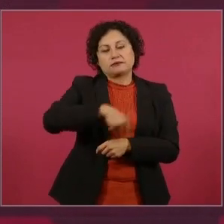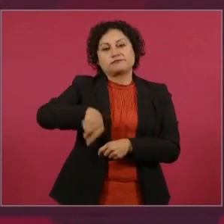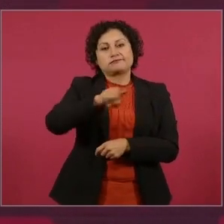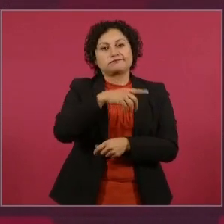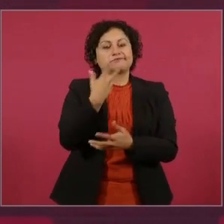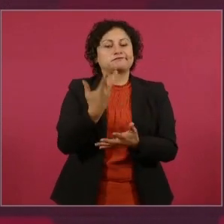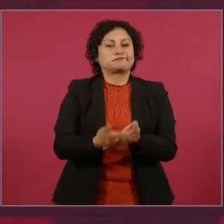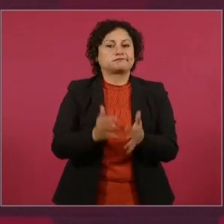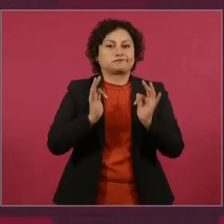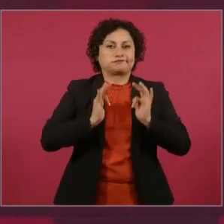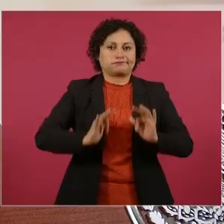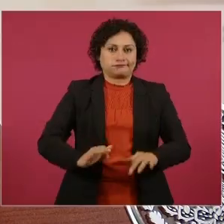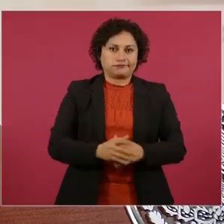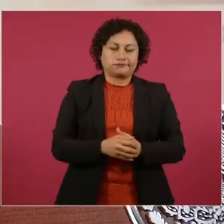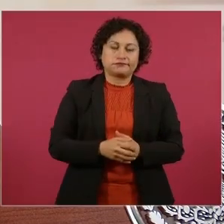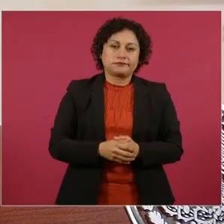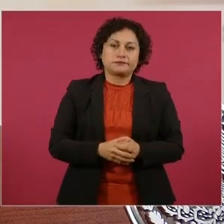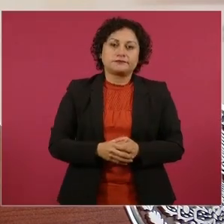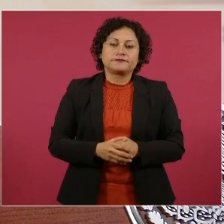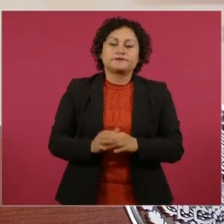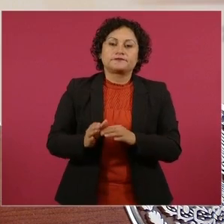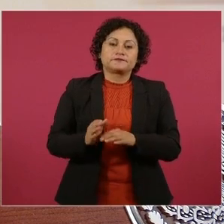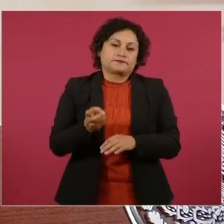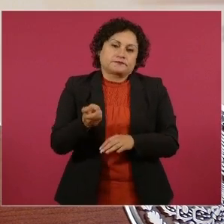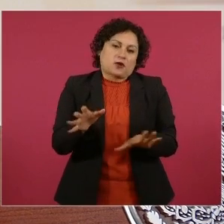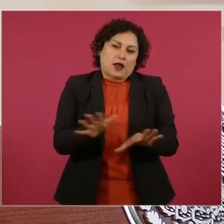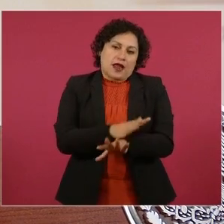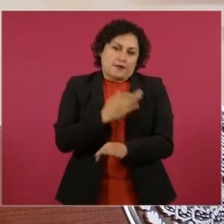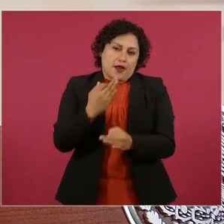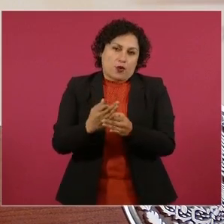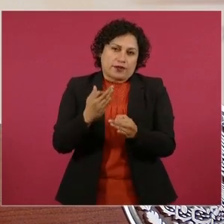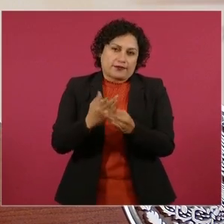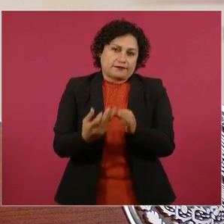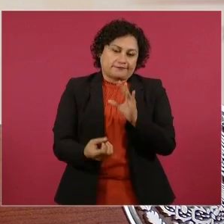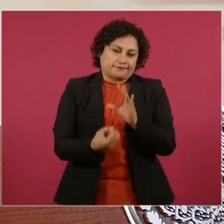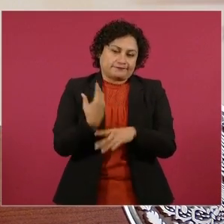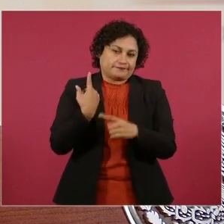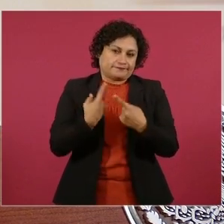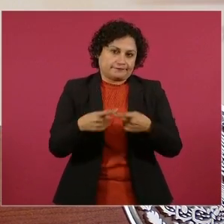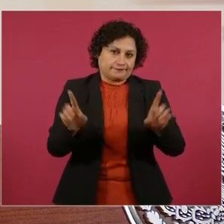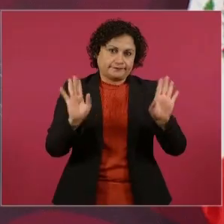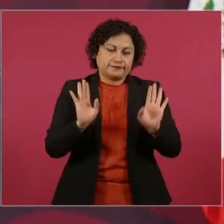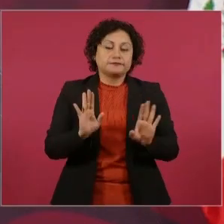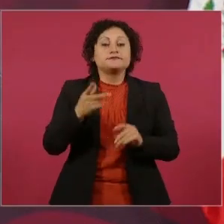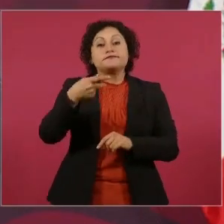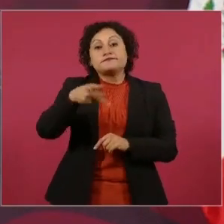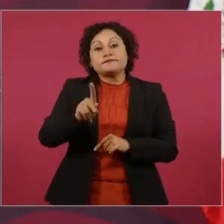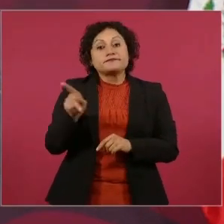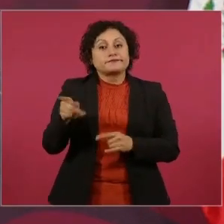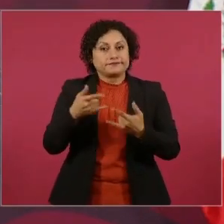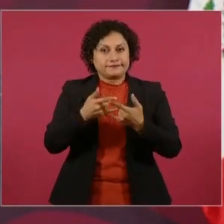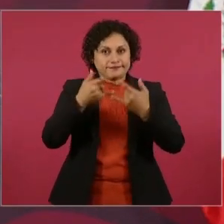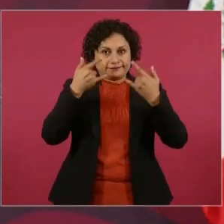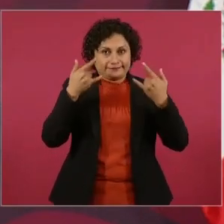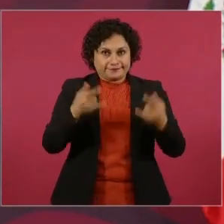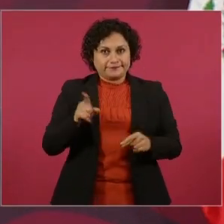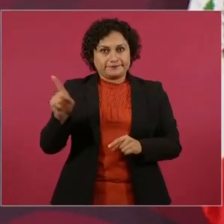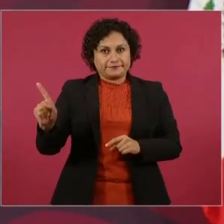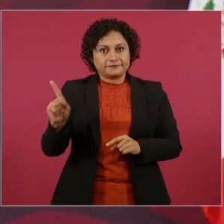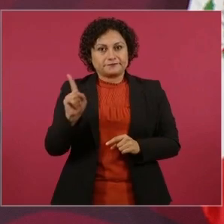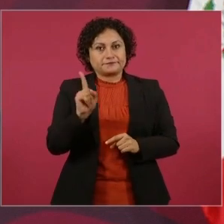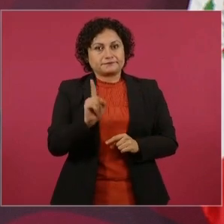entonces El caso es que dijo cheverría que iba a llegar a las 3 de la